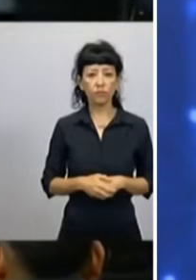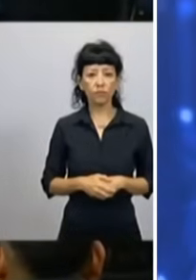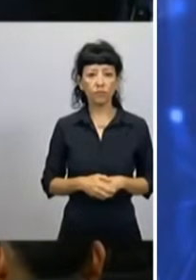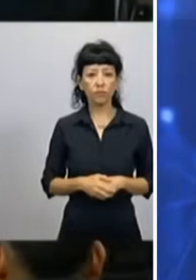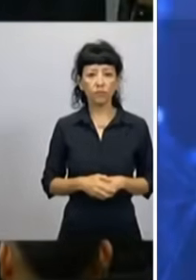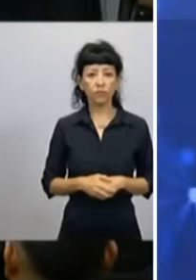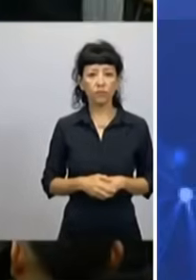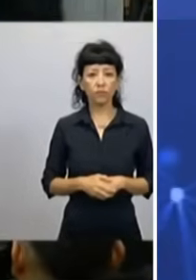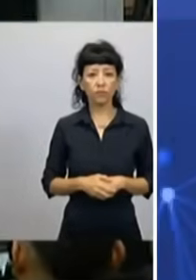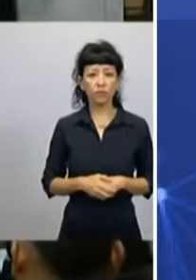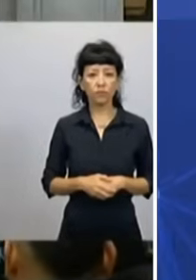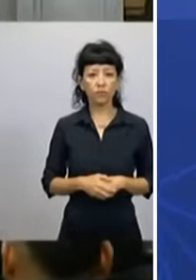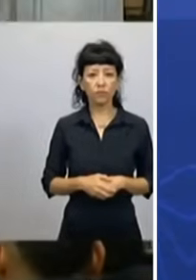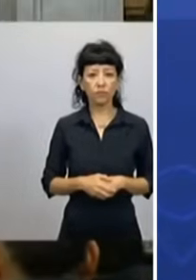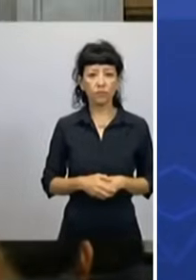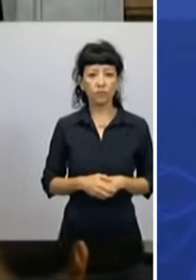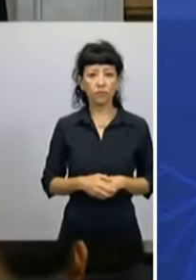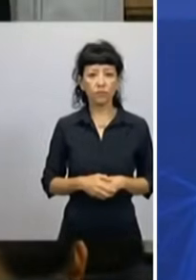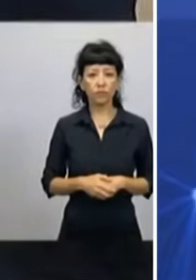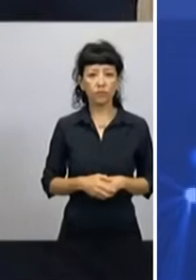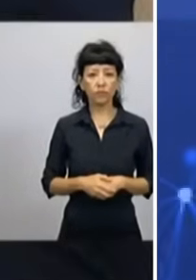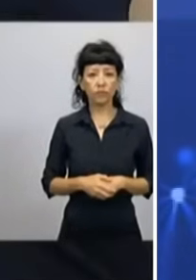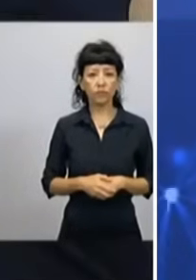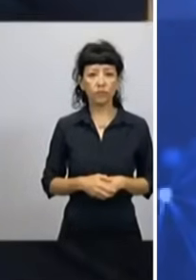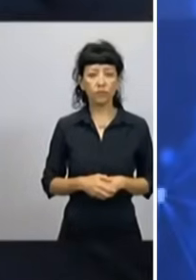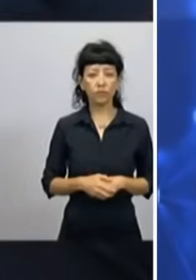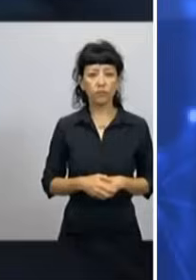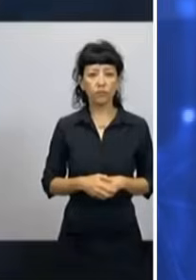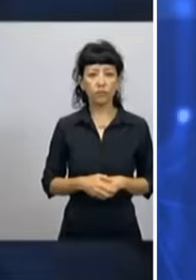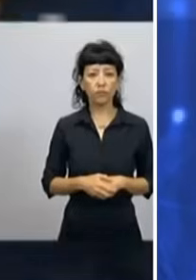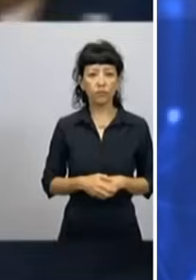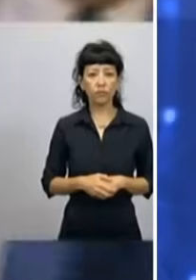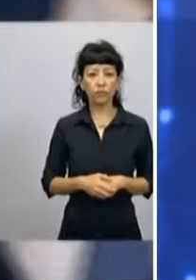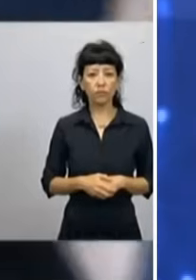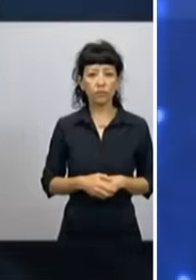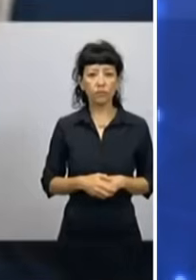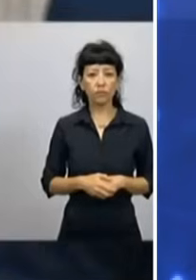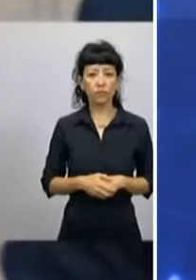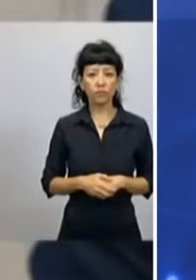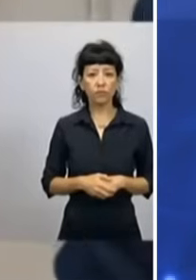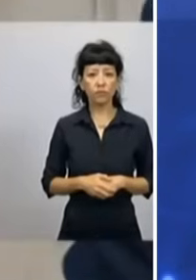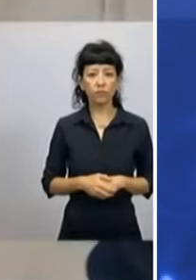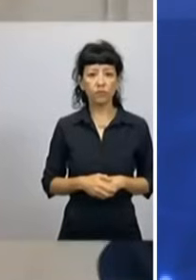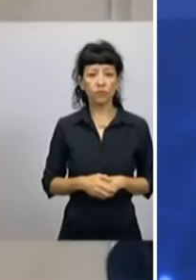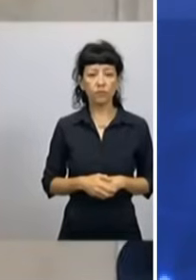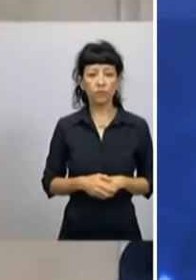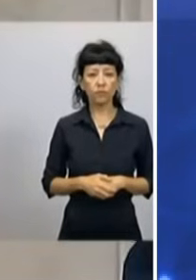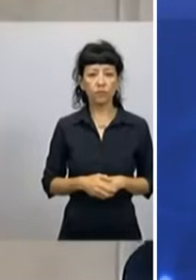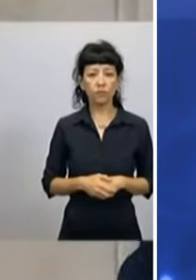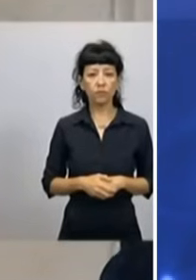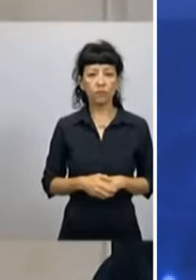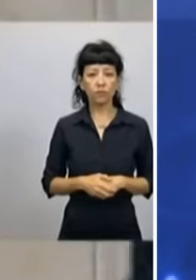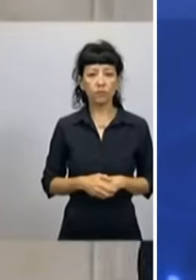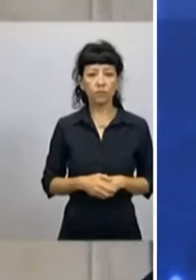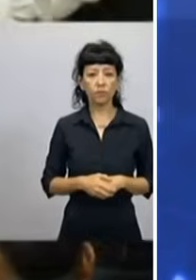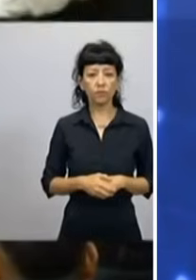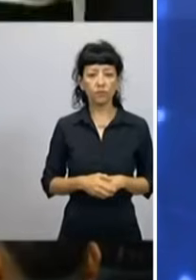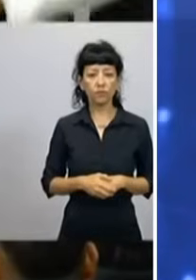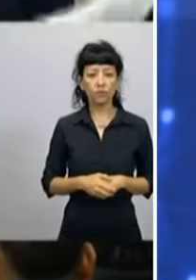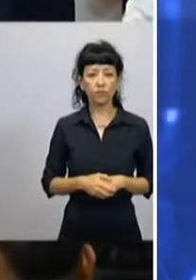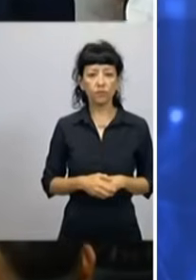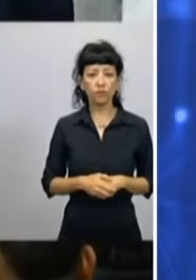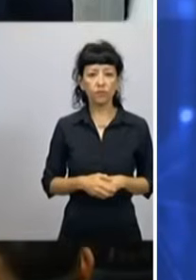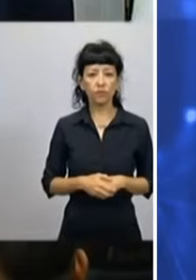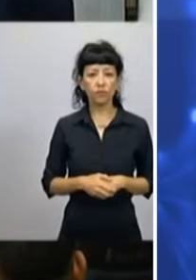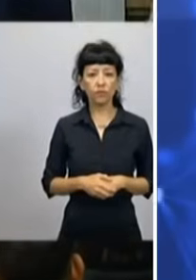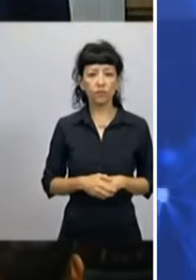afinidad política es más bien con sectores republicanos, pero la relación tiene que hacerla también con